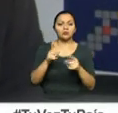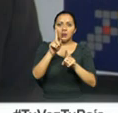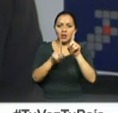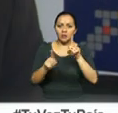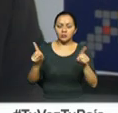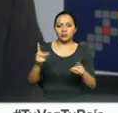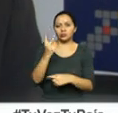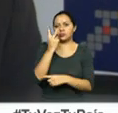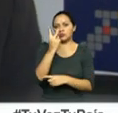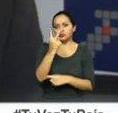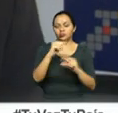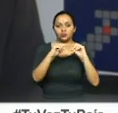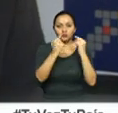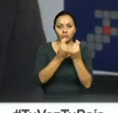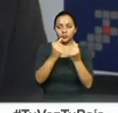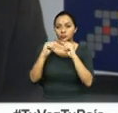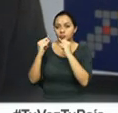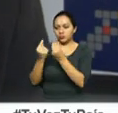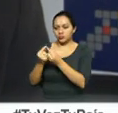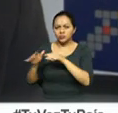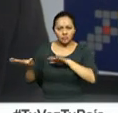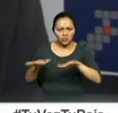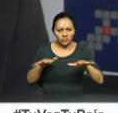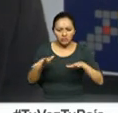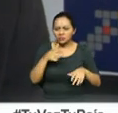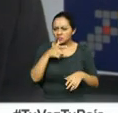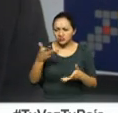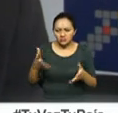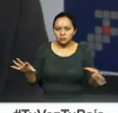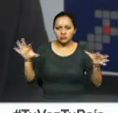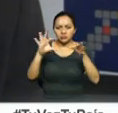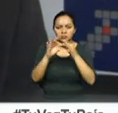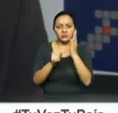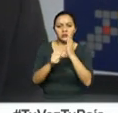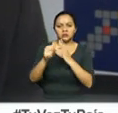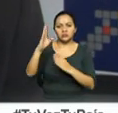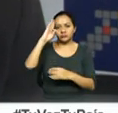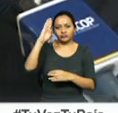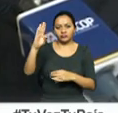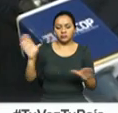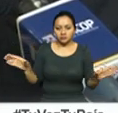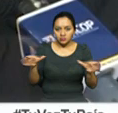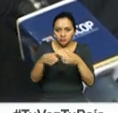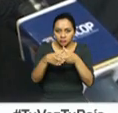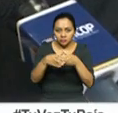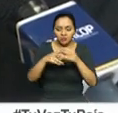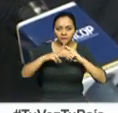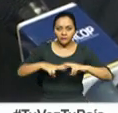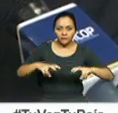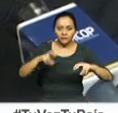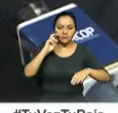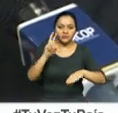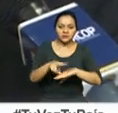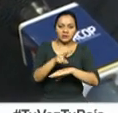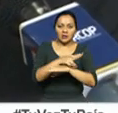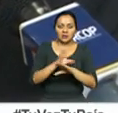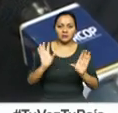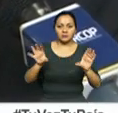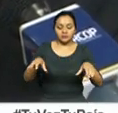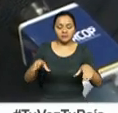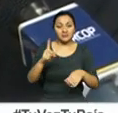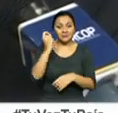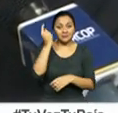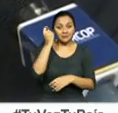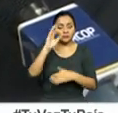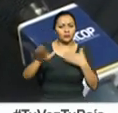dos bandas con el trabajo coordinado del Ministerio del Interior y la Fiscalía General del Estado. Es importante que la ciudadanía comprenda que